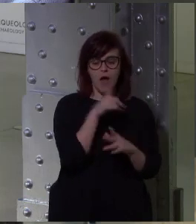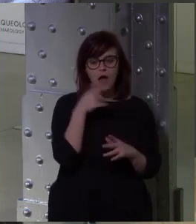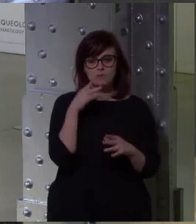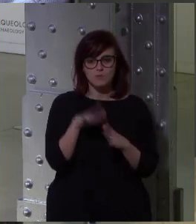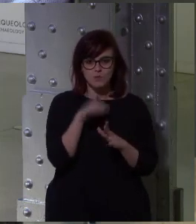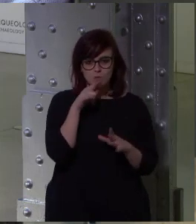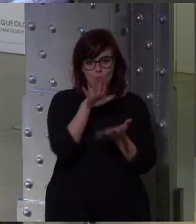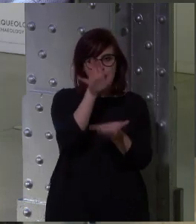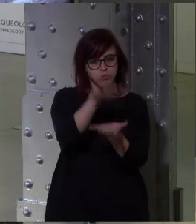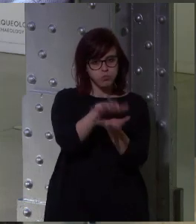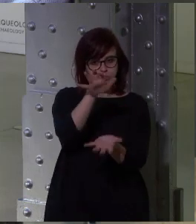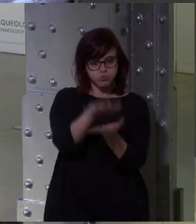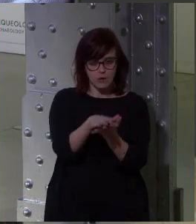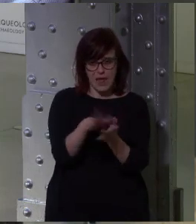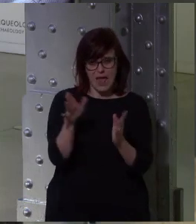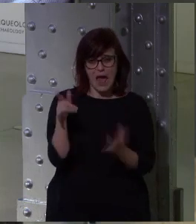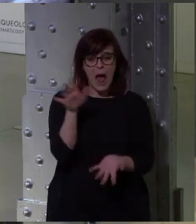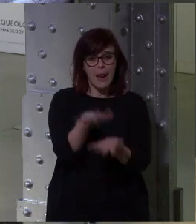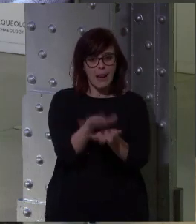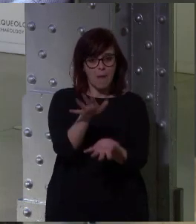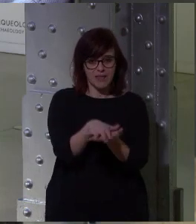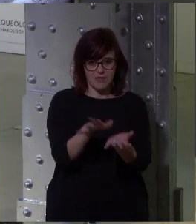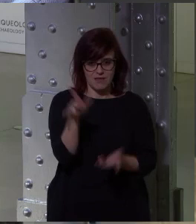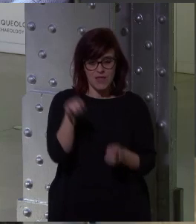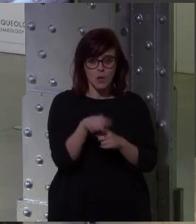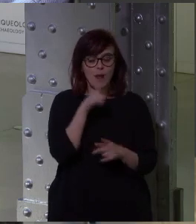rape. Es como si nos estuviésemos comiendo a los